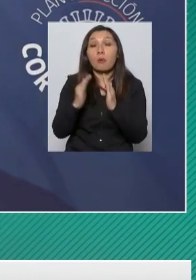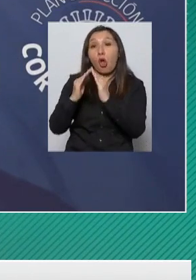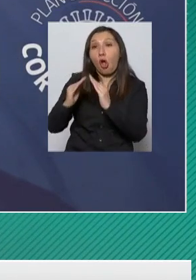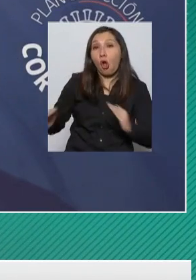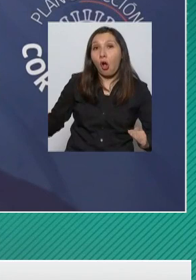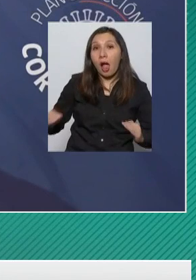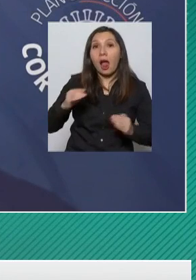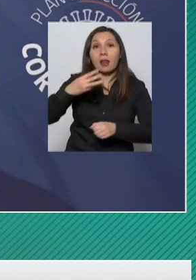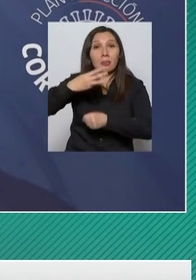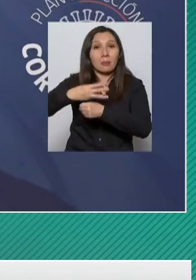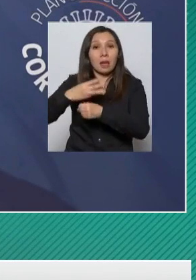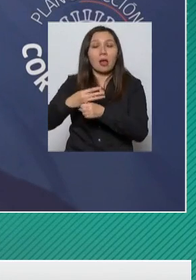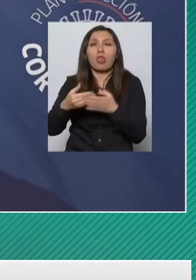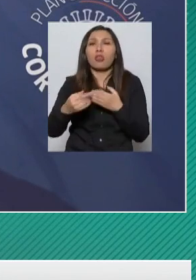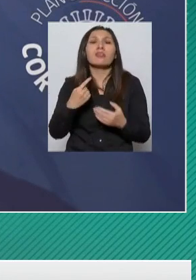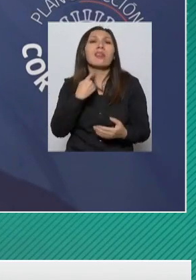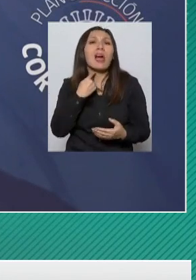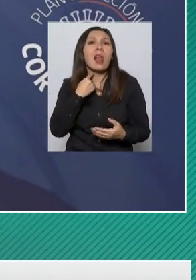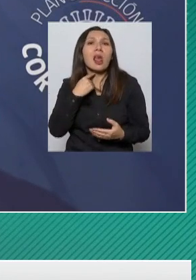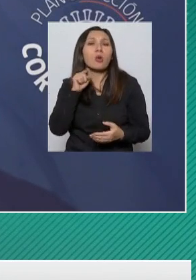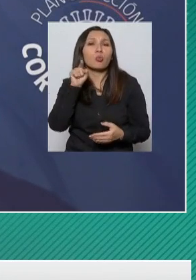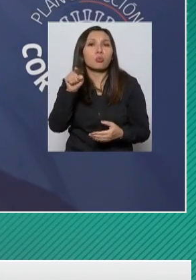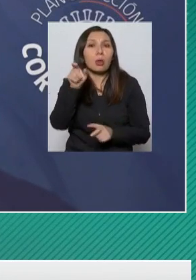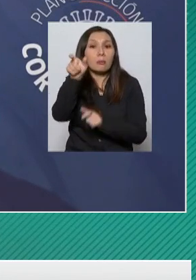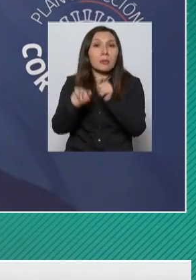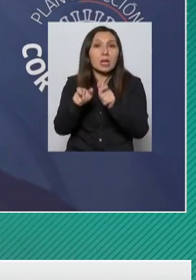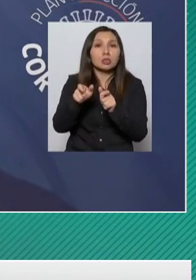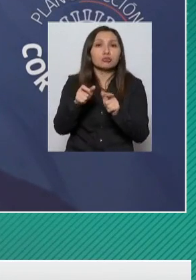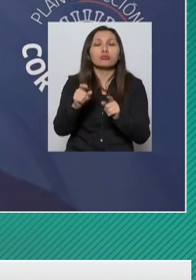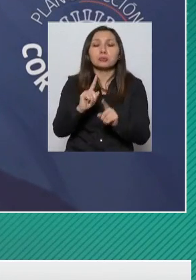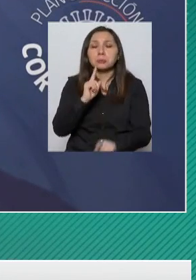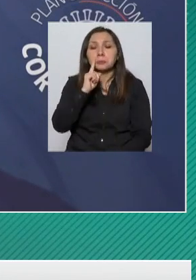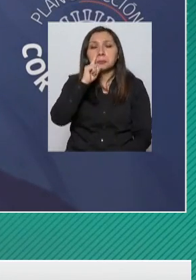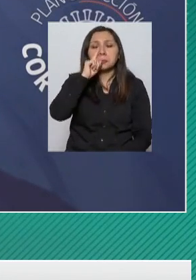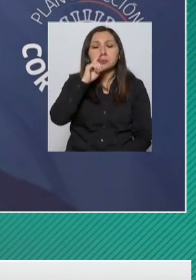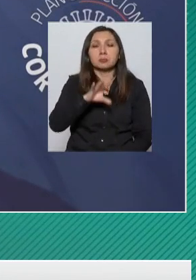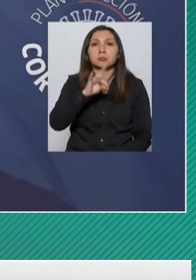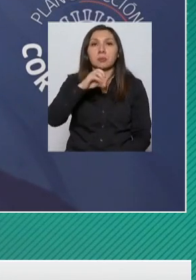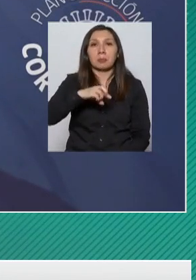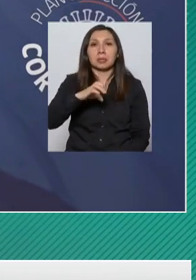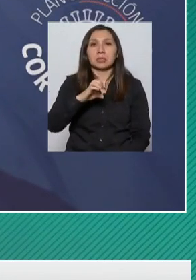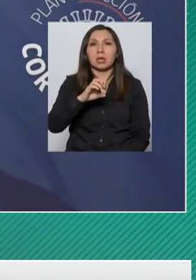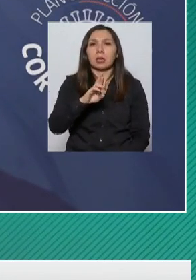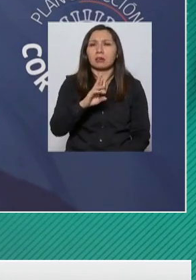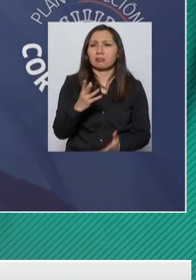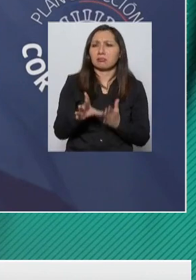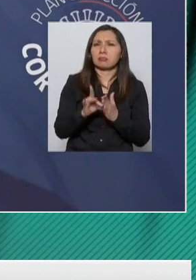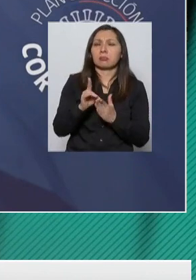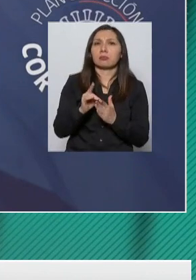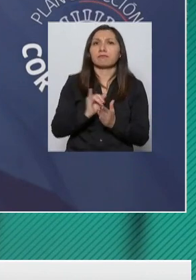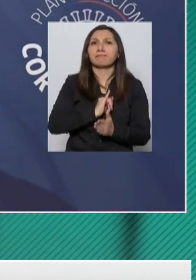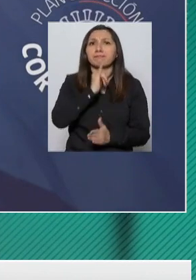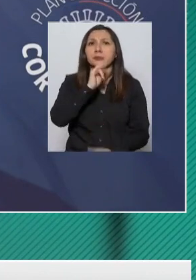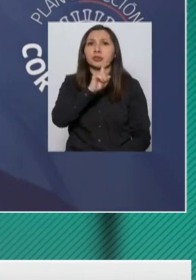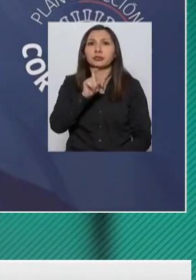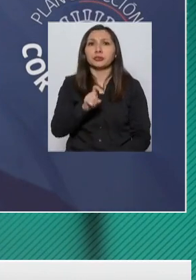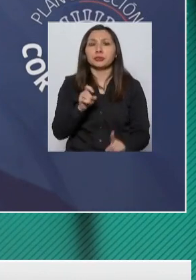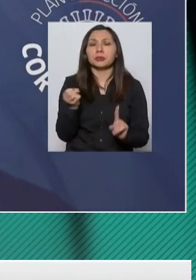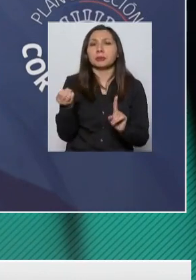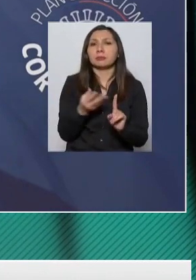hoy día de adultos mayores en quilicura donde hay pacientes que se aplicó el pcr pero zidane con esta categoría de indeterminados